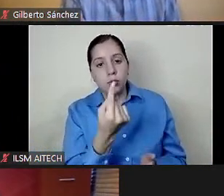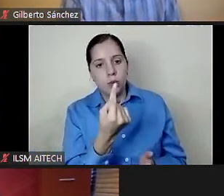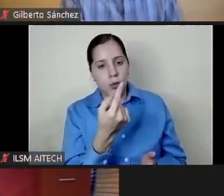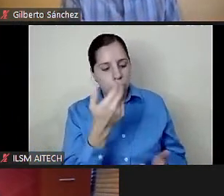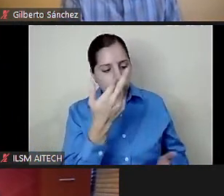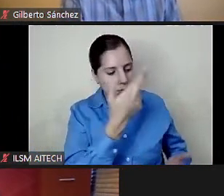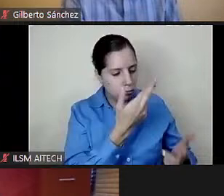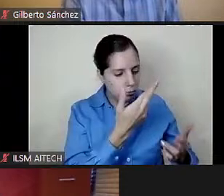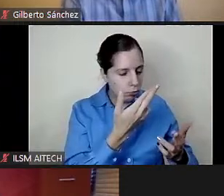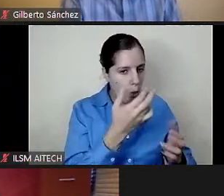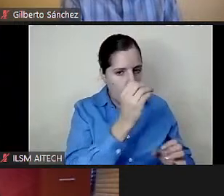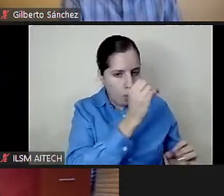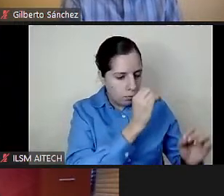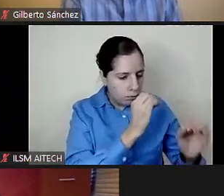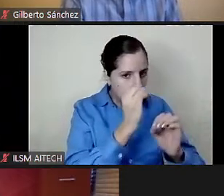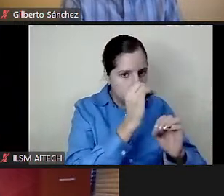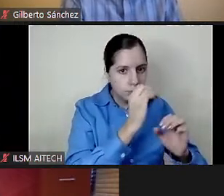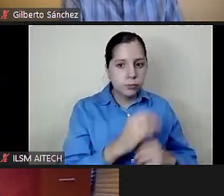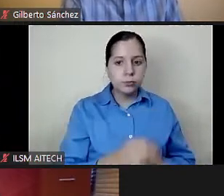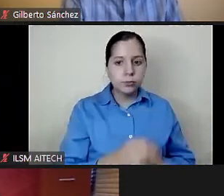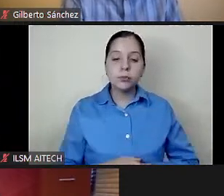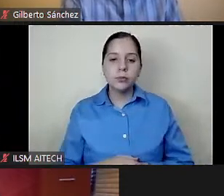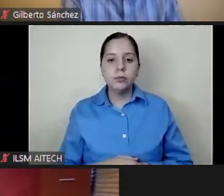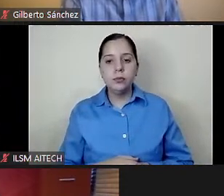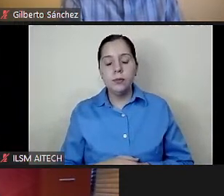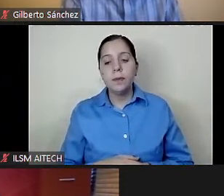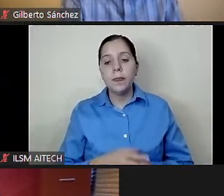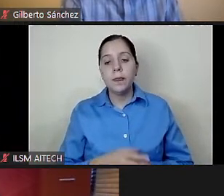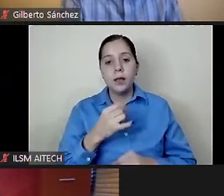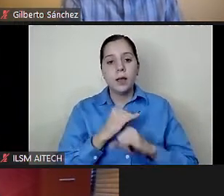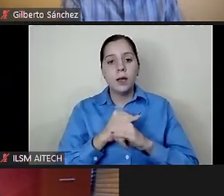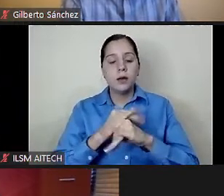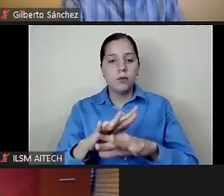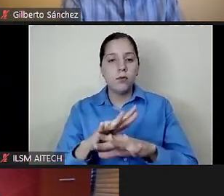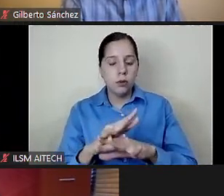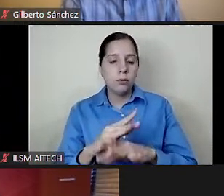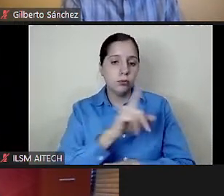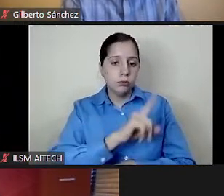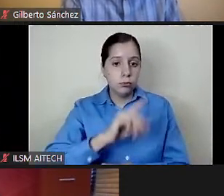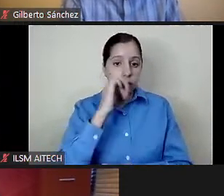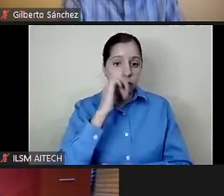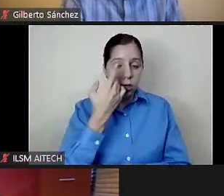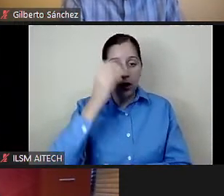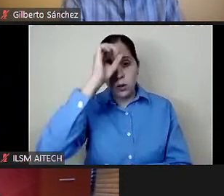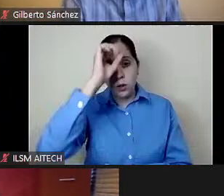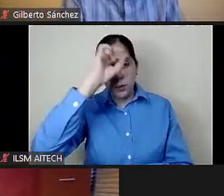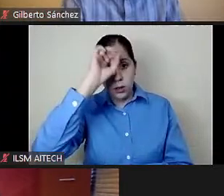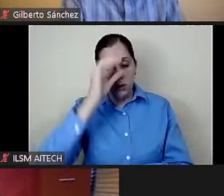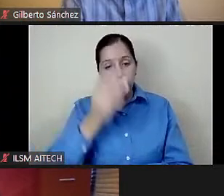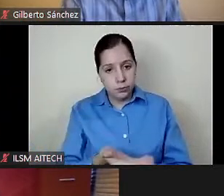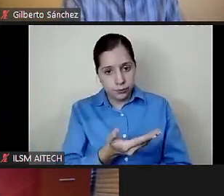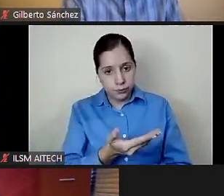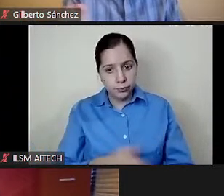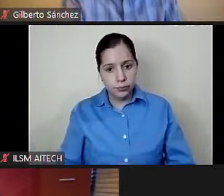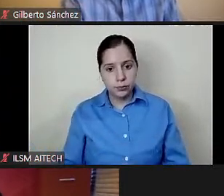2020-2021. Gracias, secretaria. Está a consideración de este consejo el informe en cuestión. Si alguien desea hacer uso de la voz.